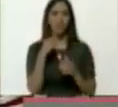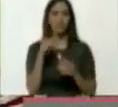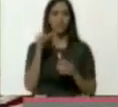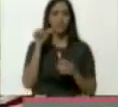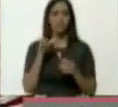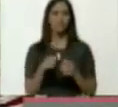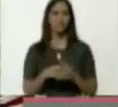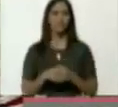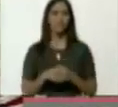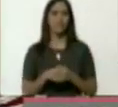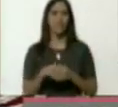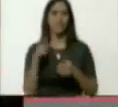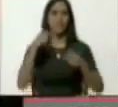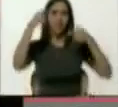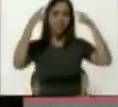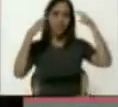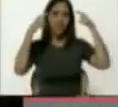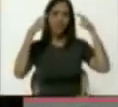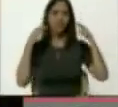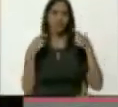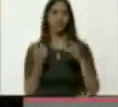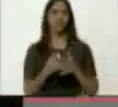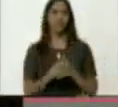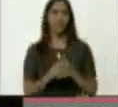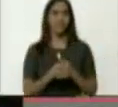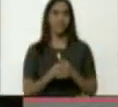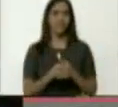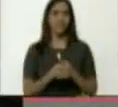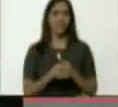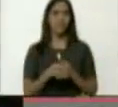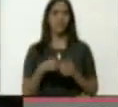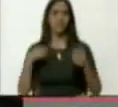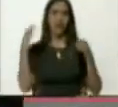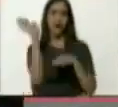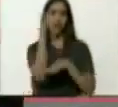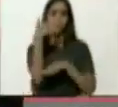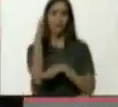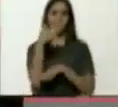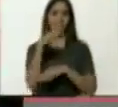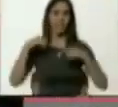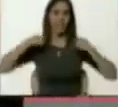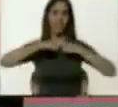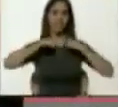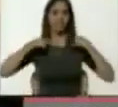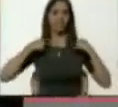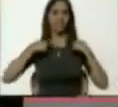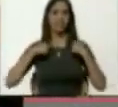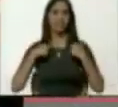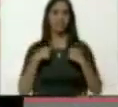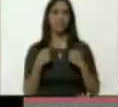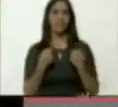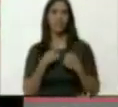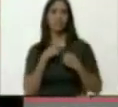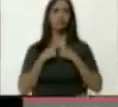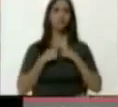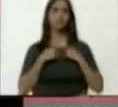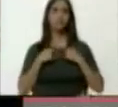que ahorita los chavistas andan con la bandera. La bandera atrás, colocadita,